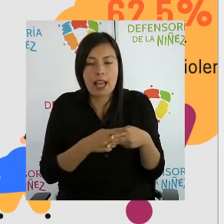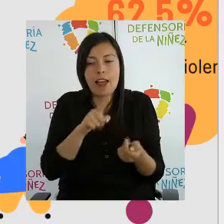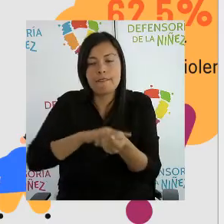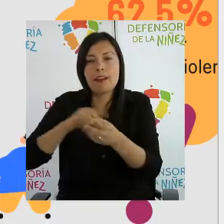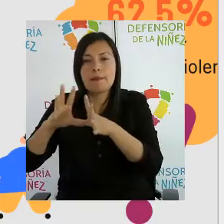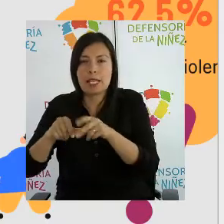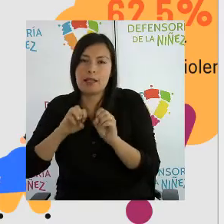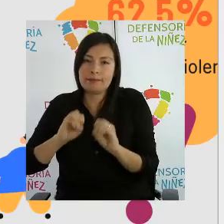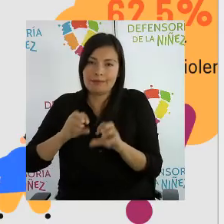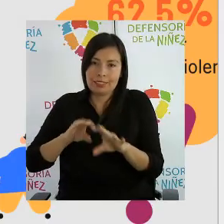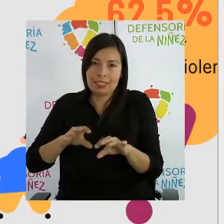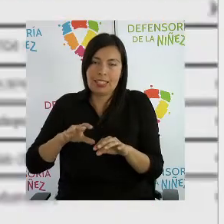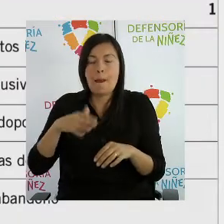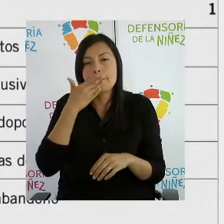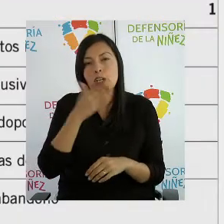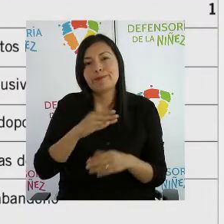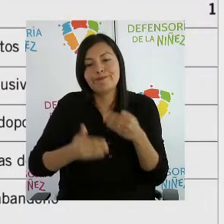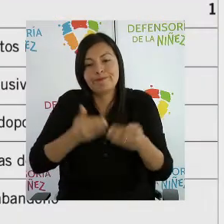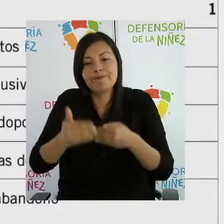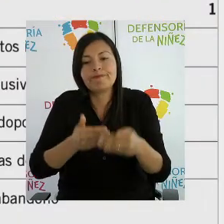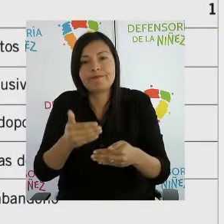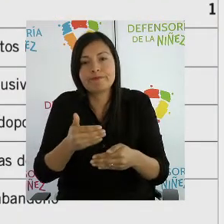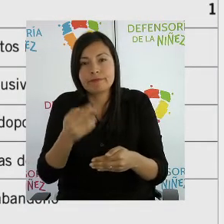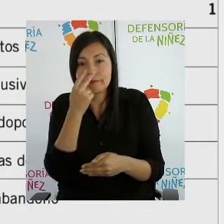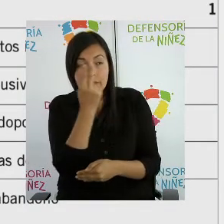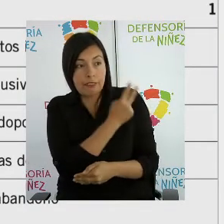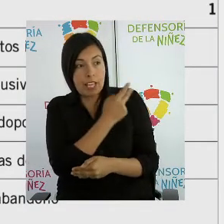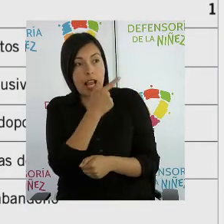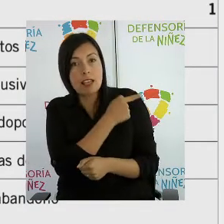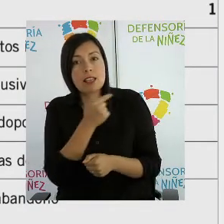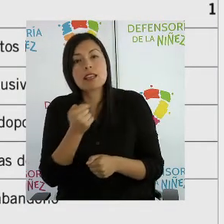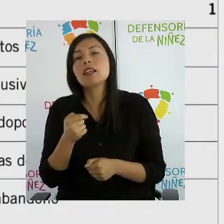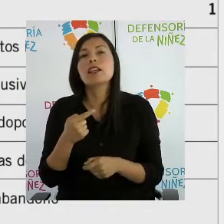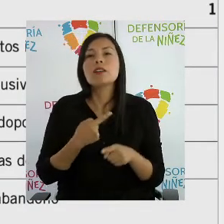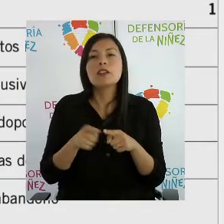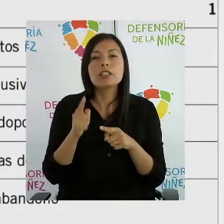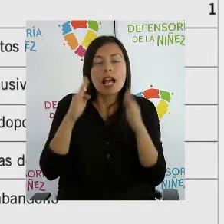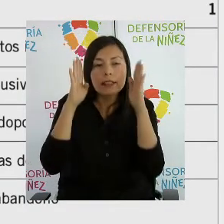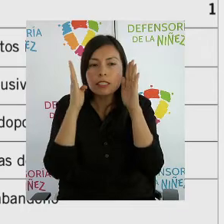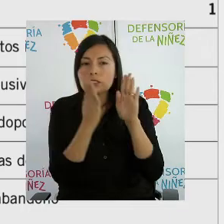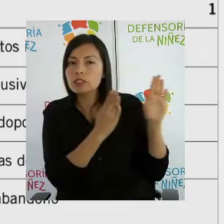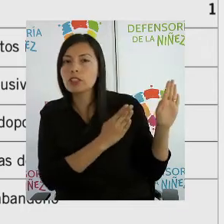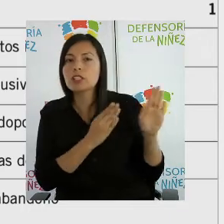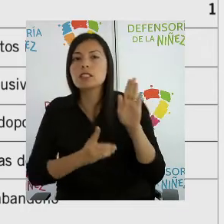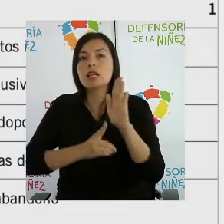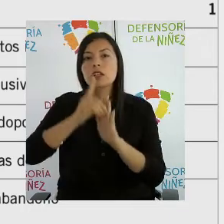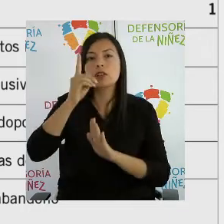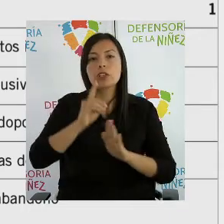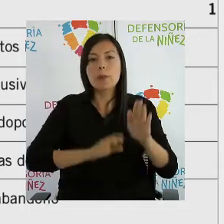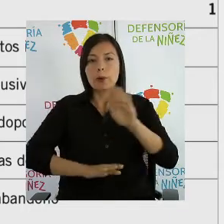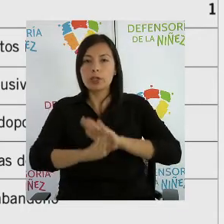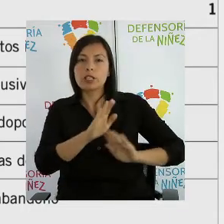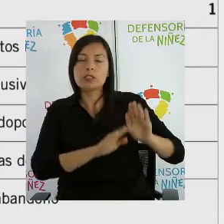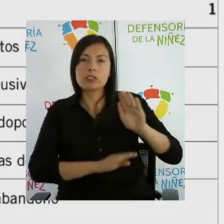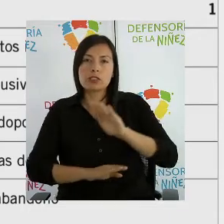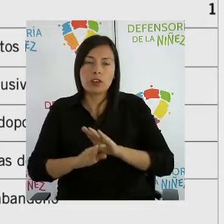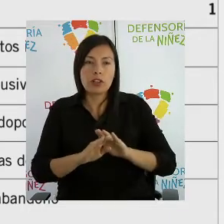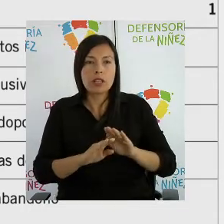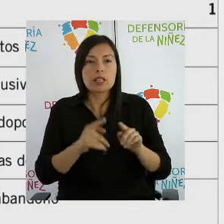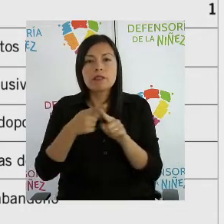mejor crianza. Ahí ustedes van a poder ver también la atención que se desarrolla en estos contextos de protección por parte de